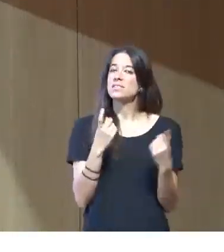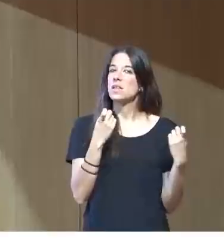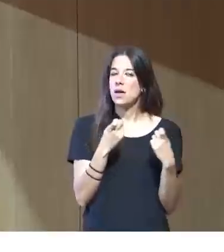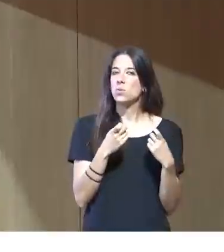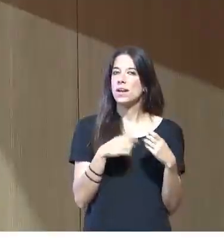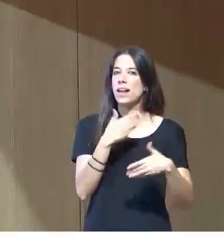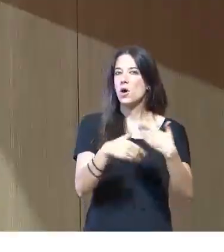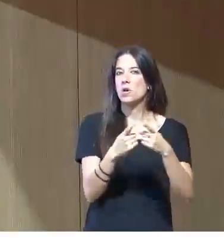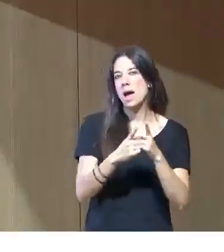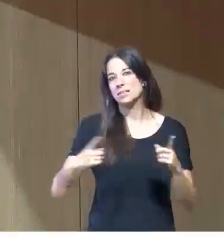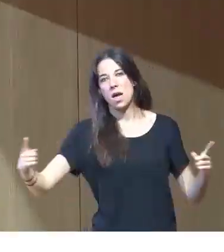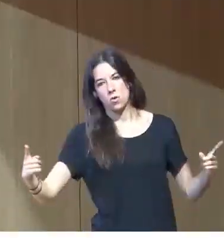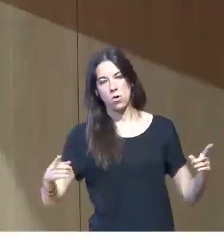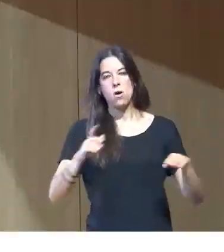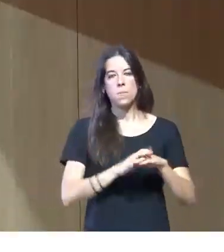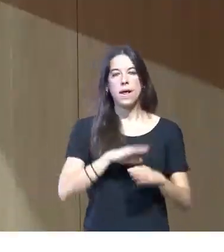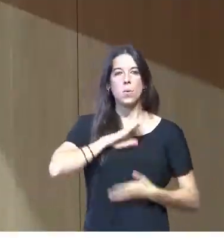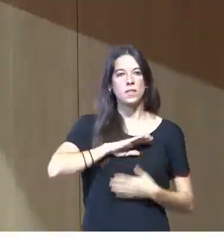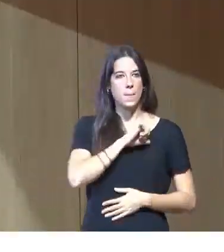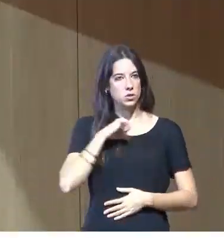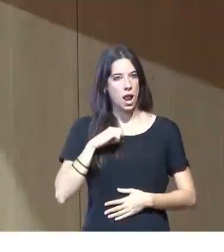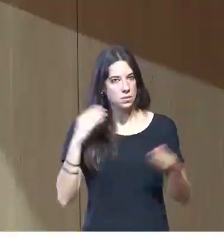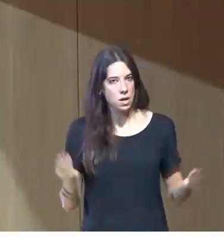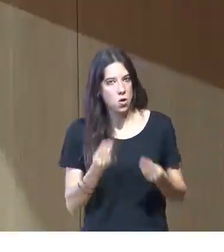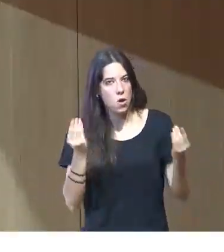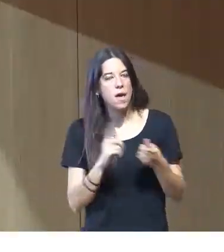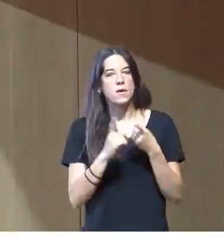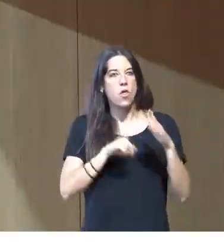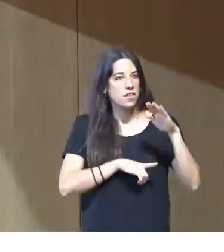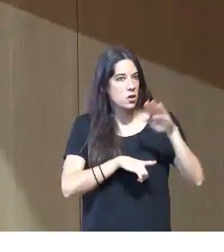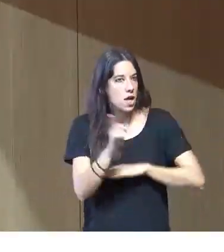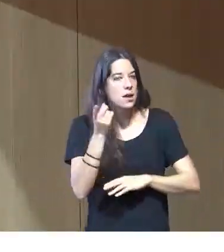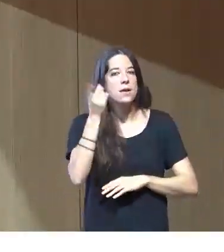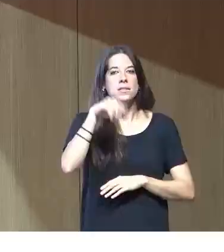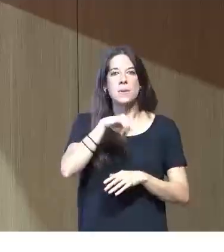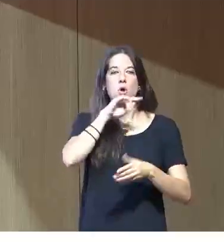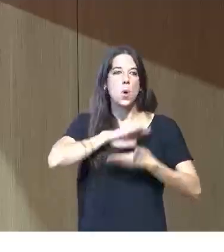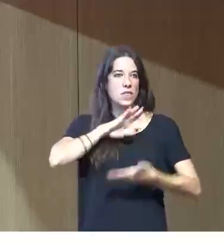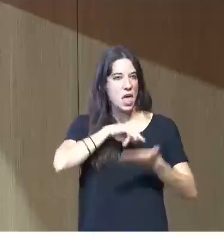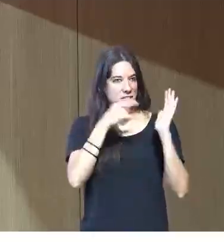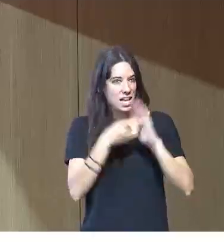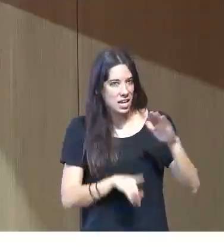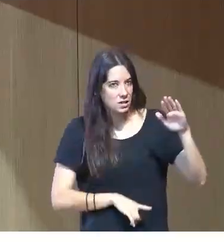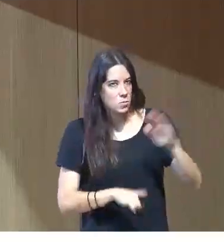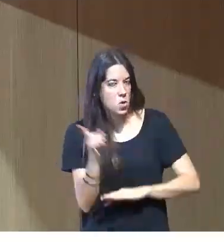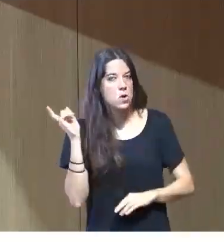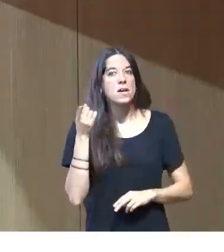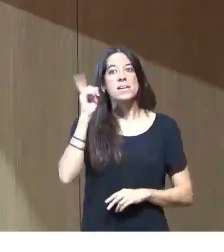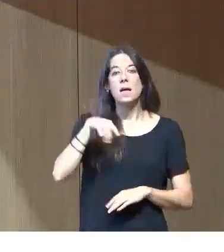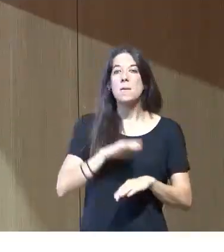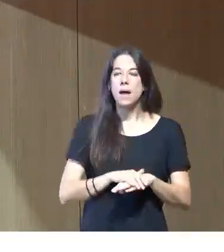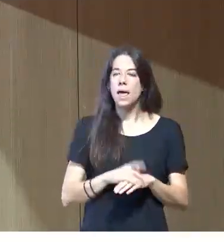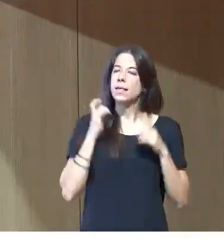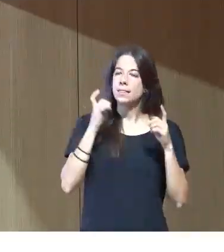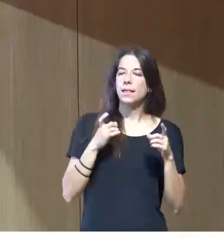largos para trabajar esas competencias personales también para trabajar esas competencias técnicas y también para trabajar desde